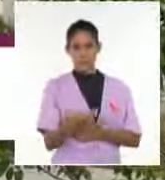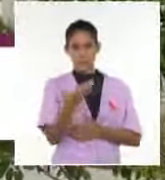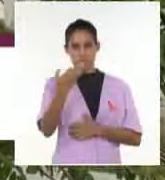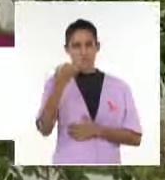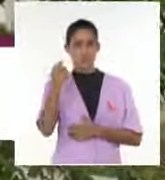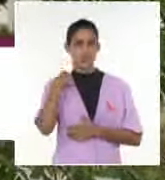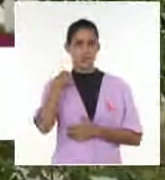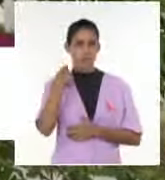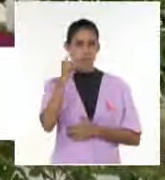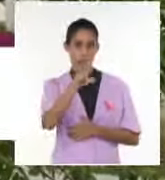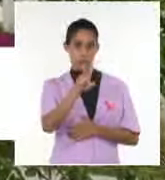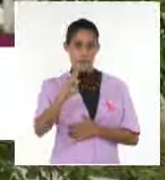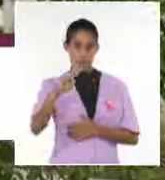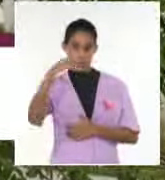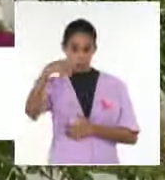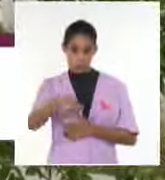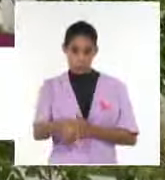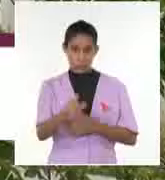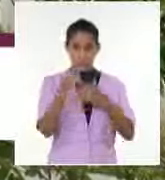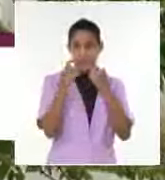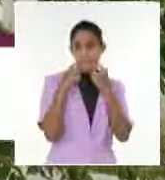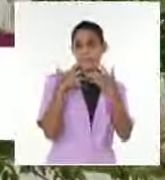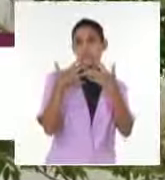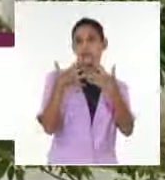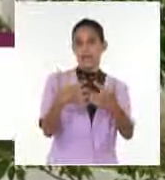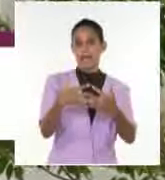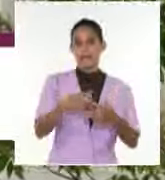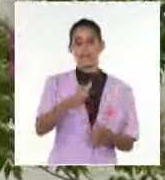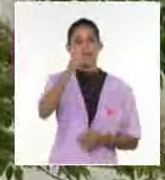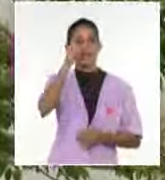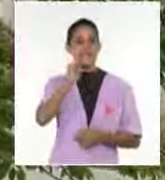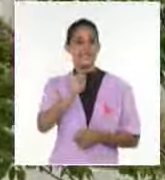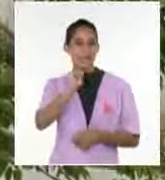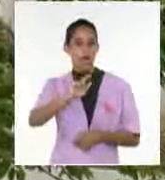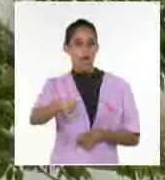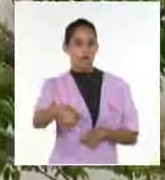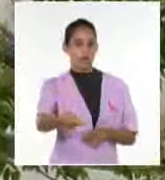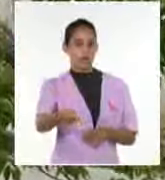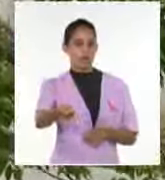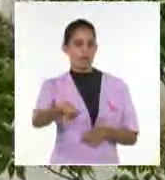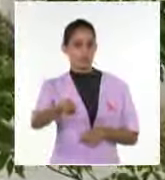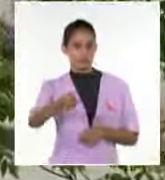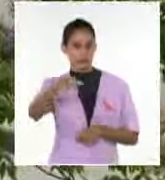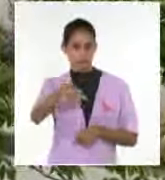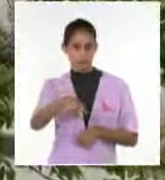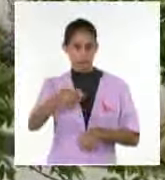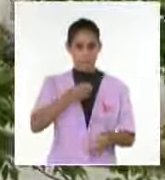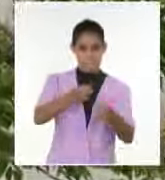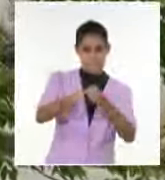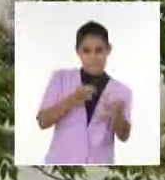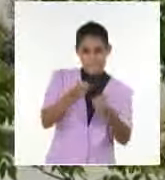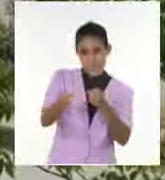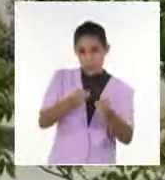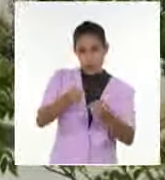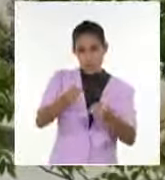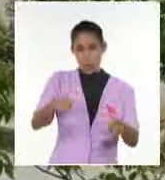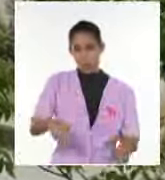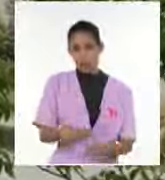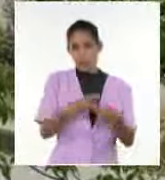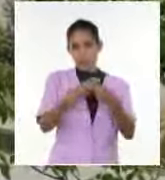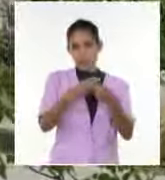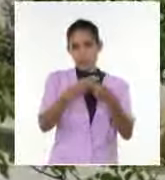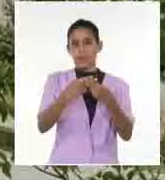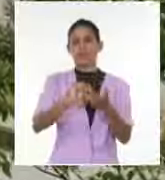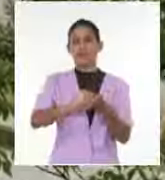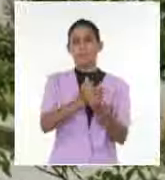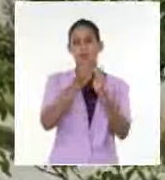ya están a punto de comenzar. Y el sábado arrancará el boxeo, uno de los deportes que siempre crea una gran expectativa en nuestra población,